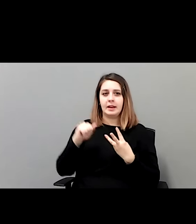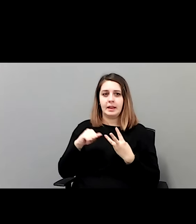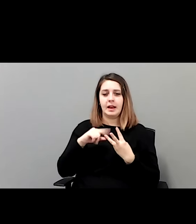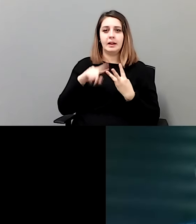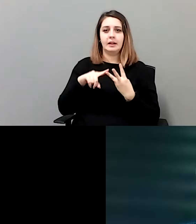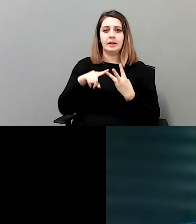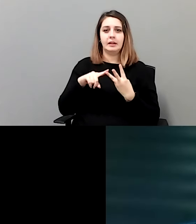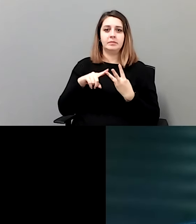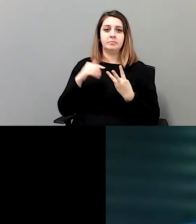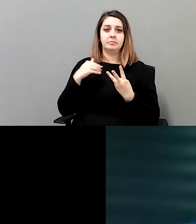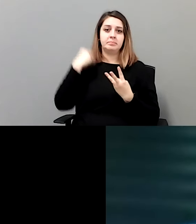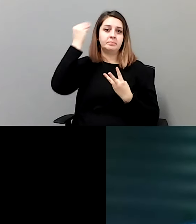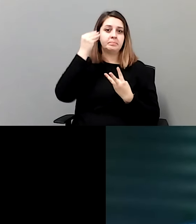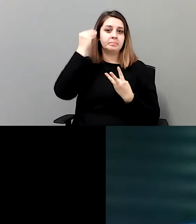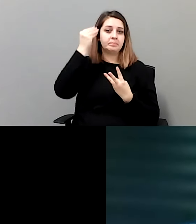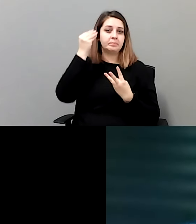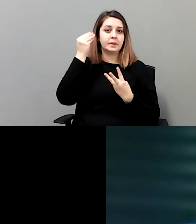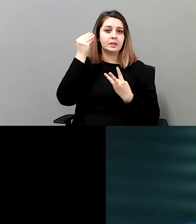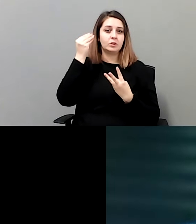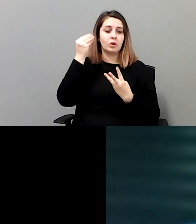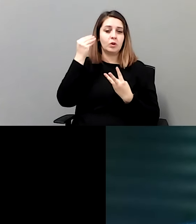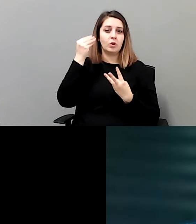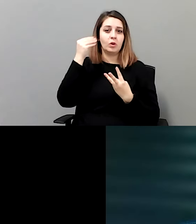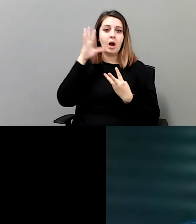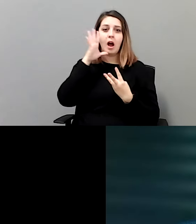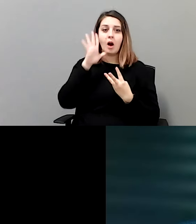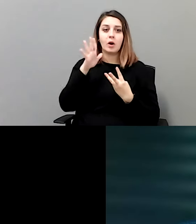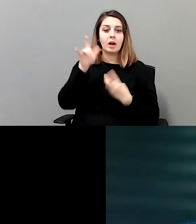Yo creo que estamos ante